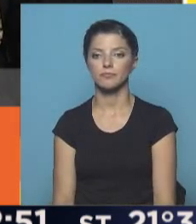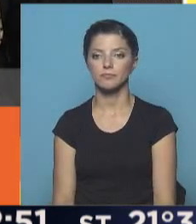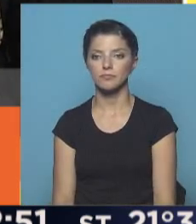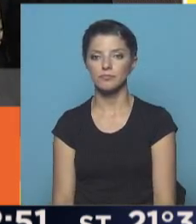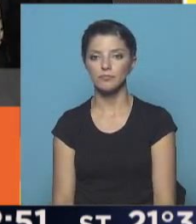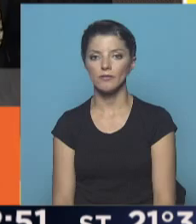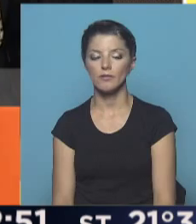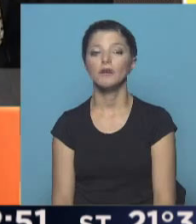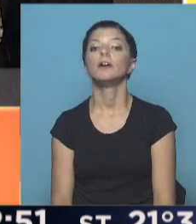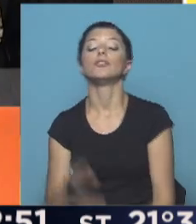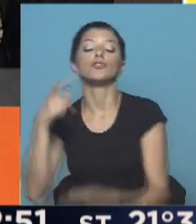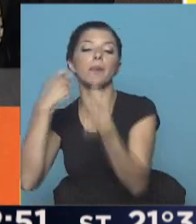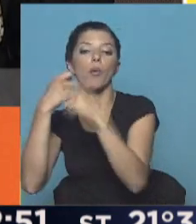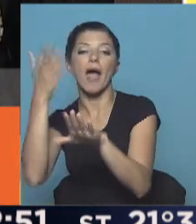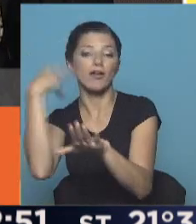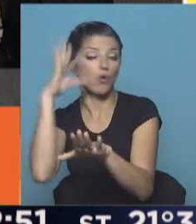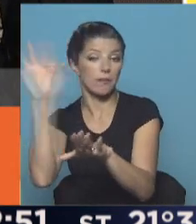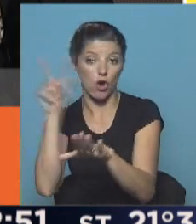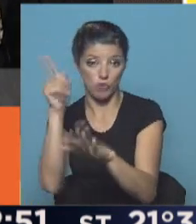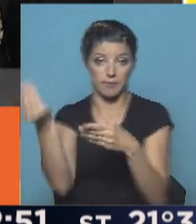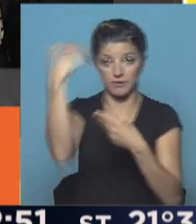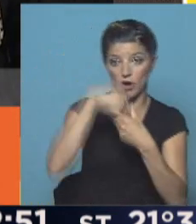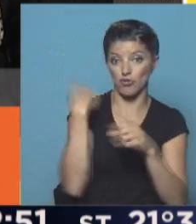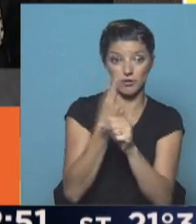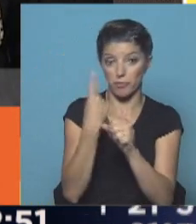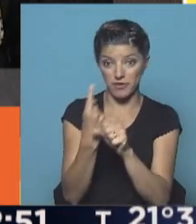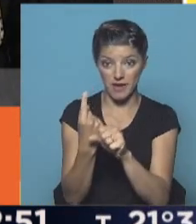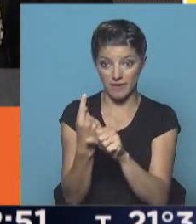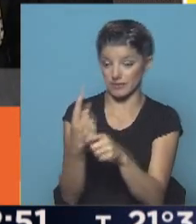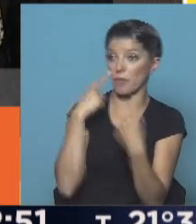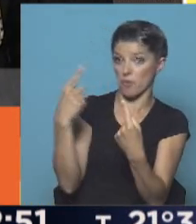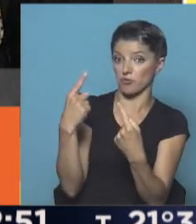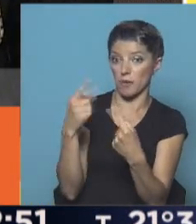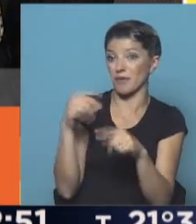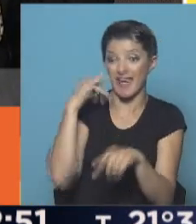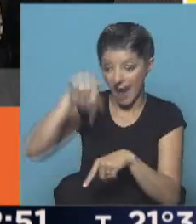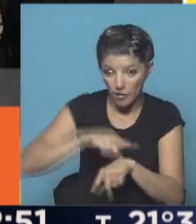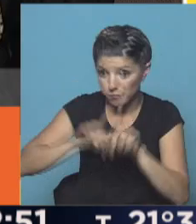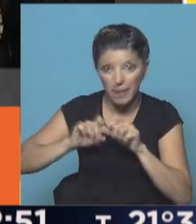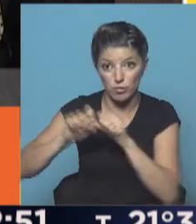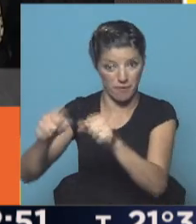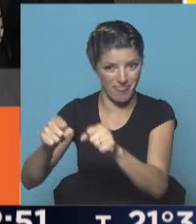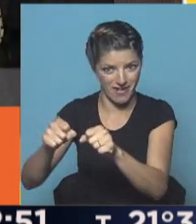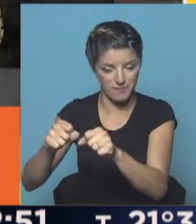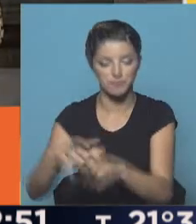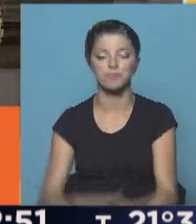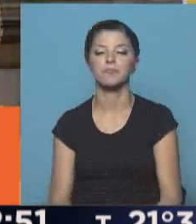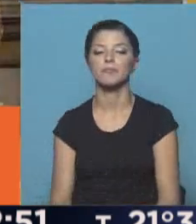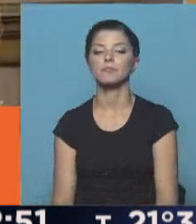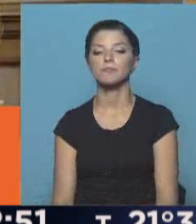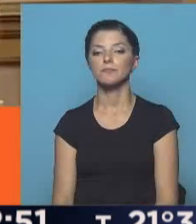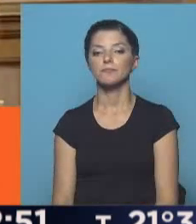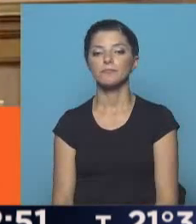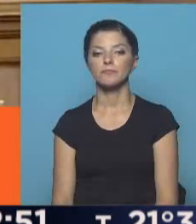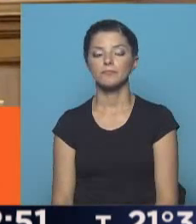que estaba emitiendo el Senado paraguayo no pudiera ser utilizada para impedir su acceso. Pero lo que sucede es que en el fondo